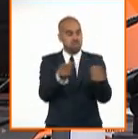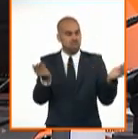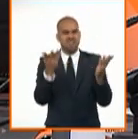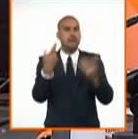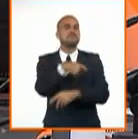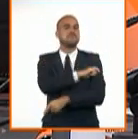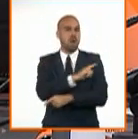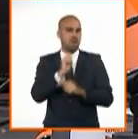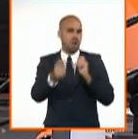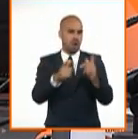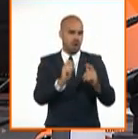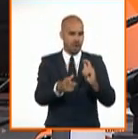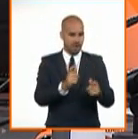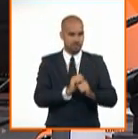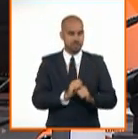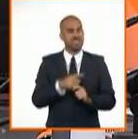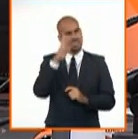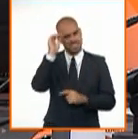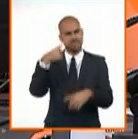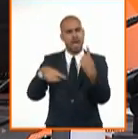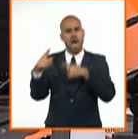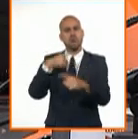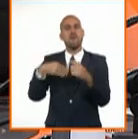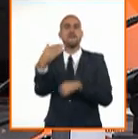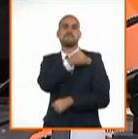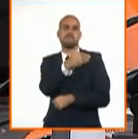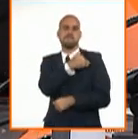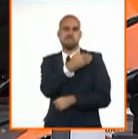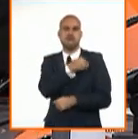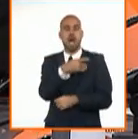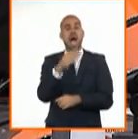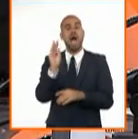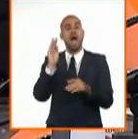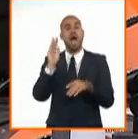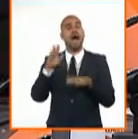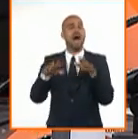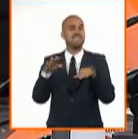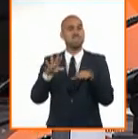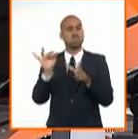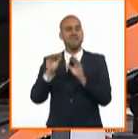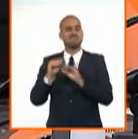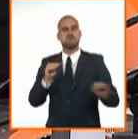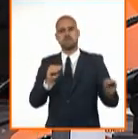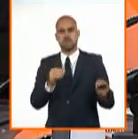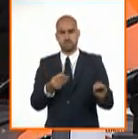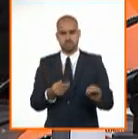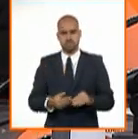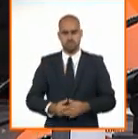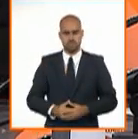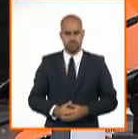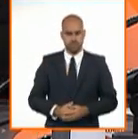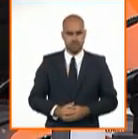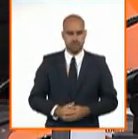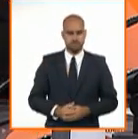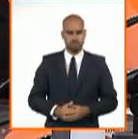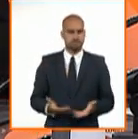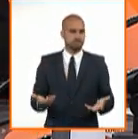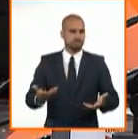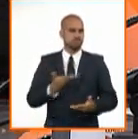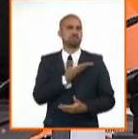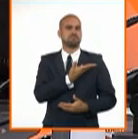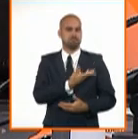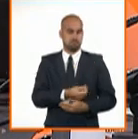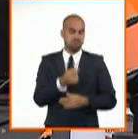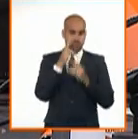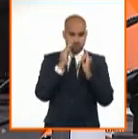muchas armas también de origen militar que terminan en manos de los civiles en eeuu y en otras partes del puerto triste noticias